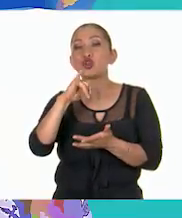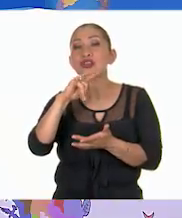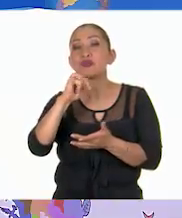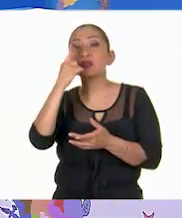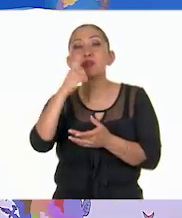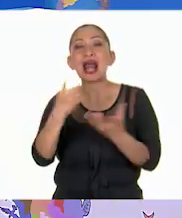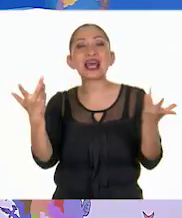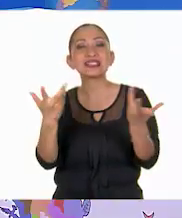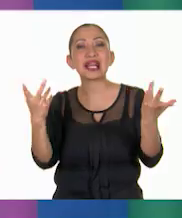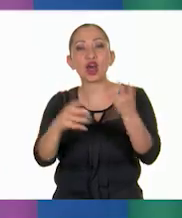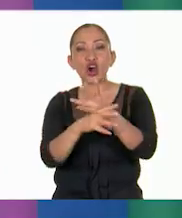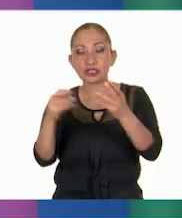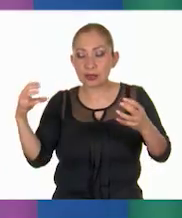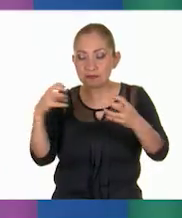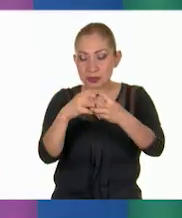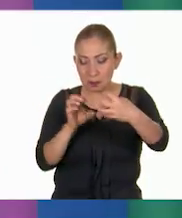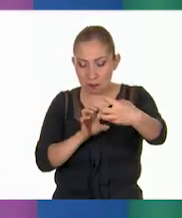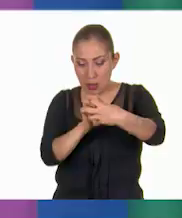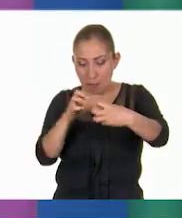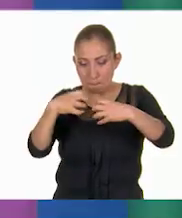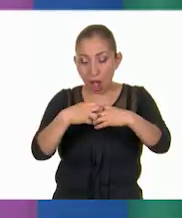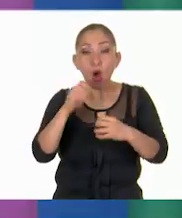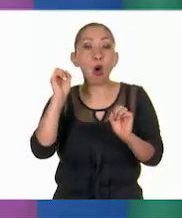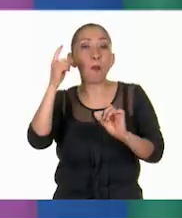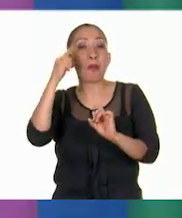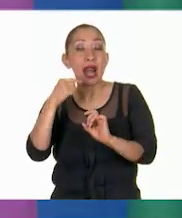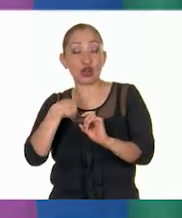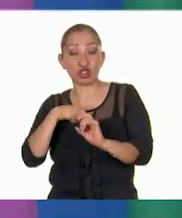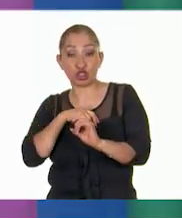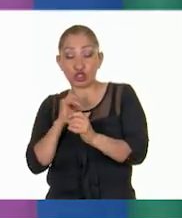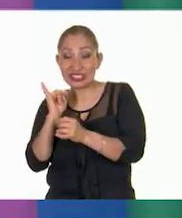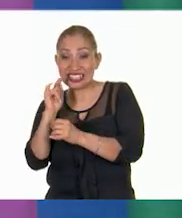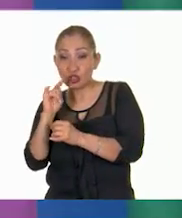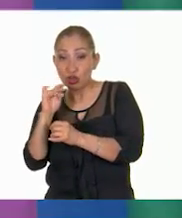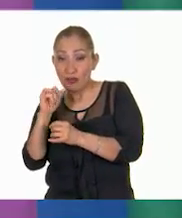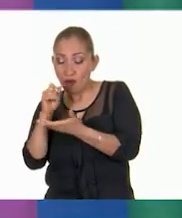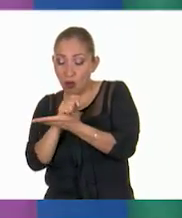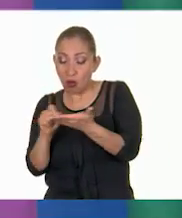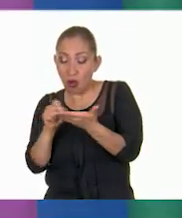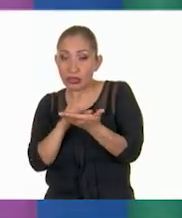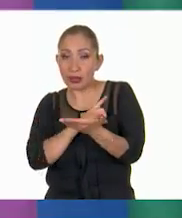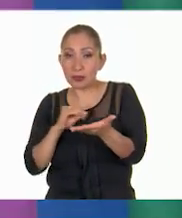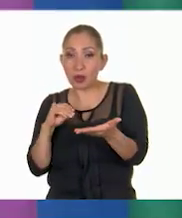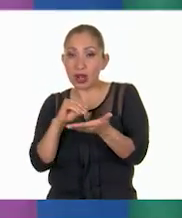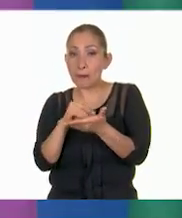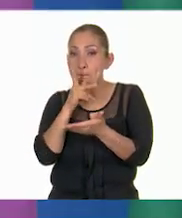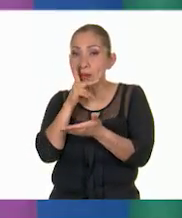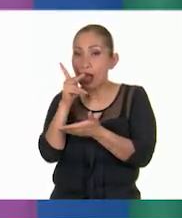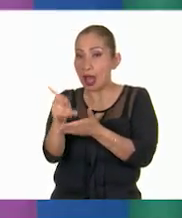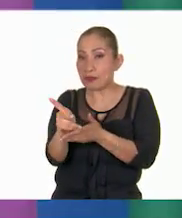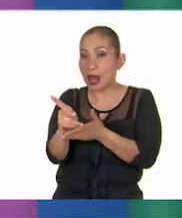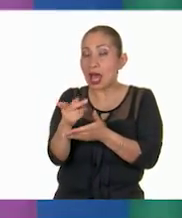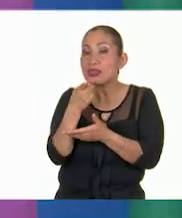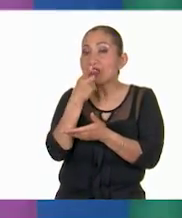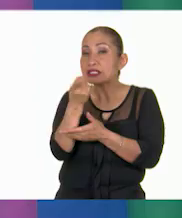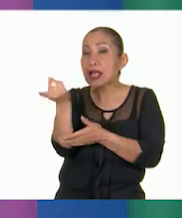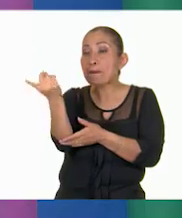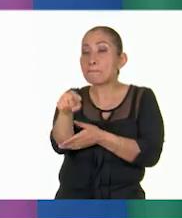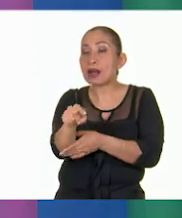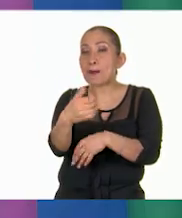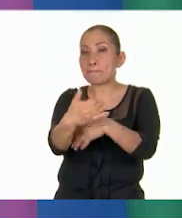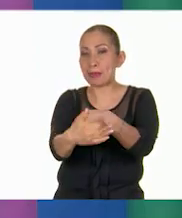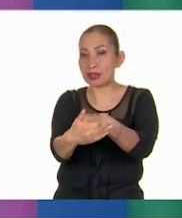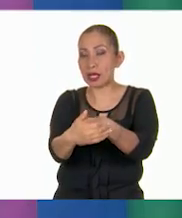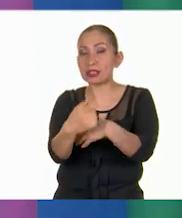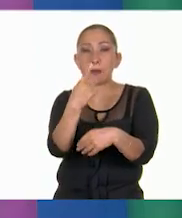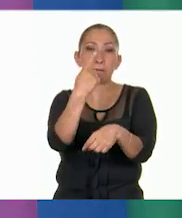armar cosas. Además, para la elaboración de nuestro instructivo, aprendimos que deben incluirse palabras que indican orden temporal,